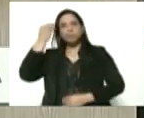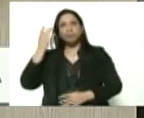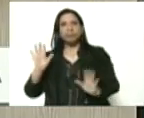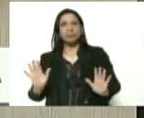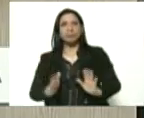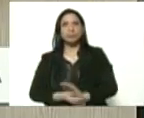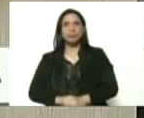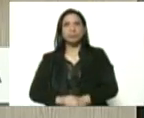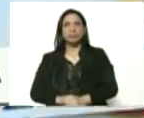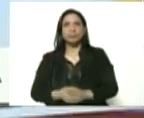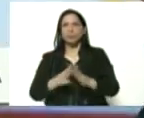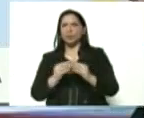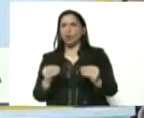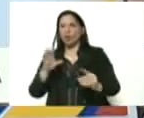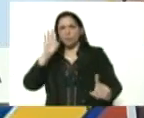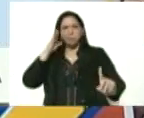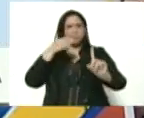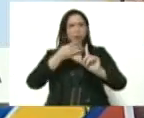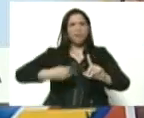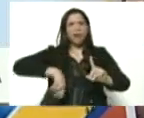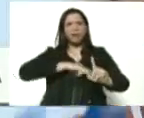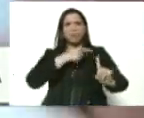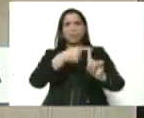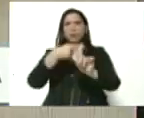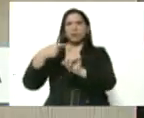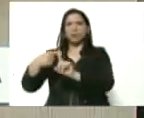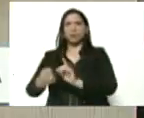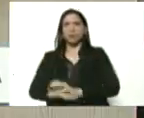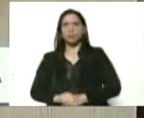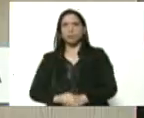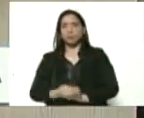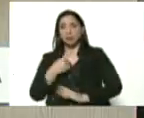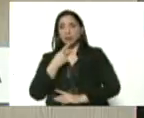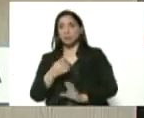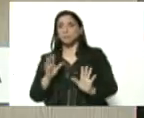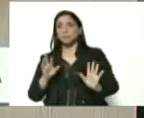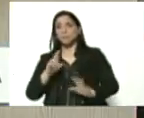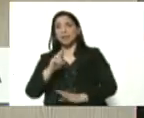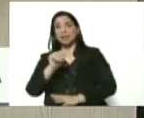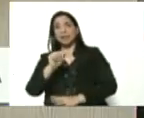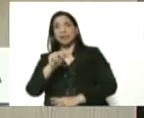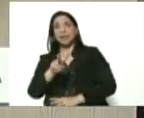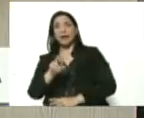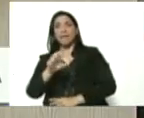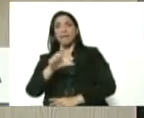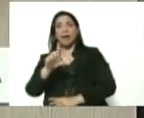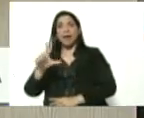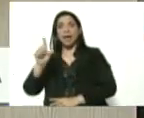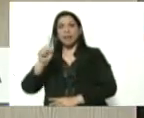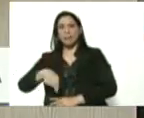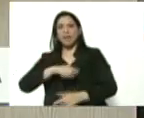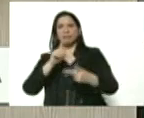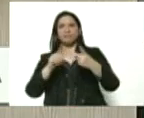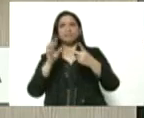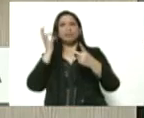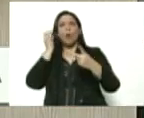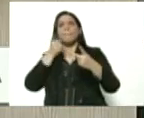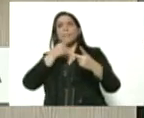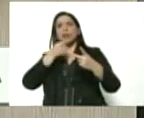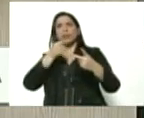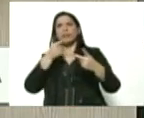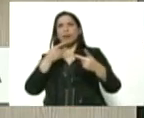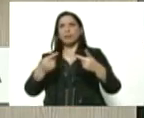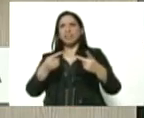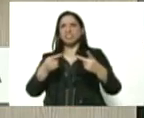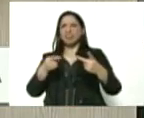acciones. Todo apunta a un falso positivo, dice Alberto Ravel. Y Bellice Pacheco se atreve a decir que